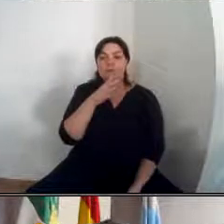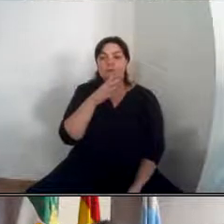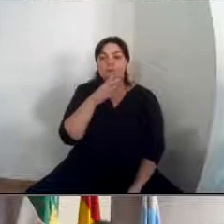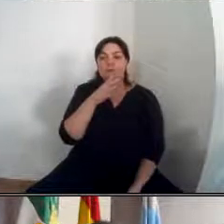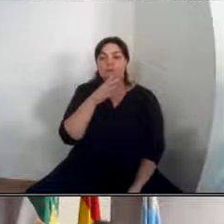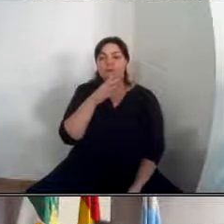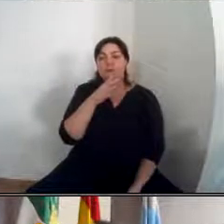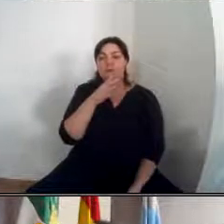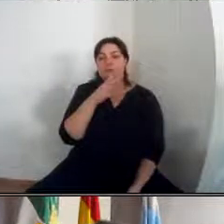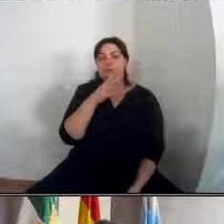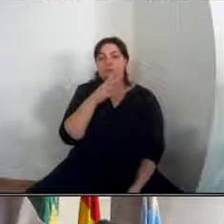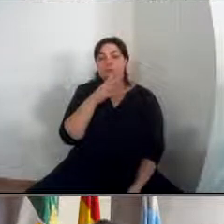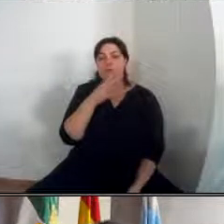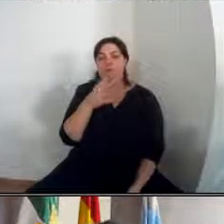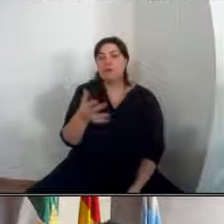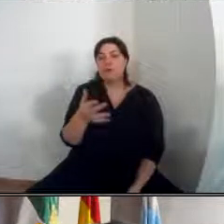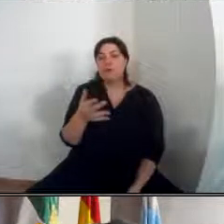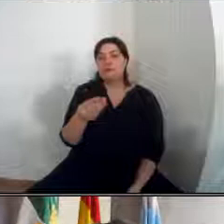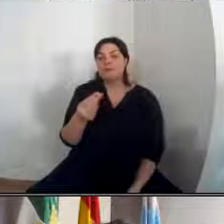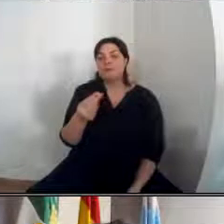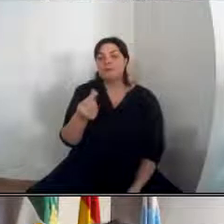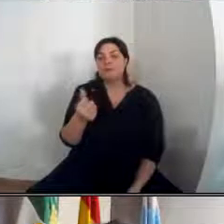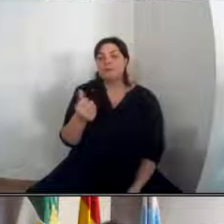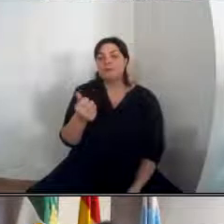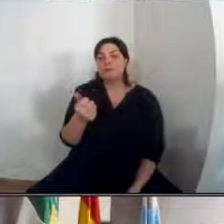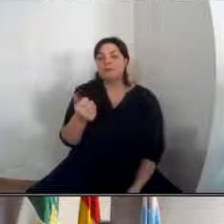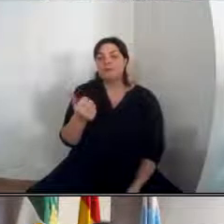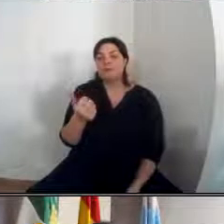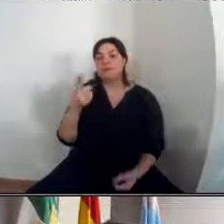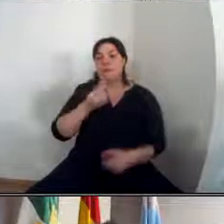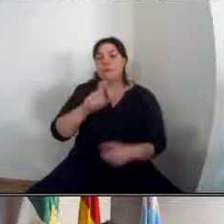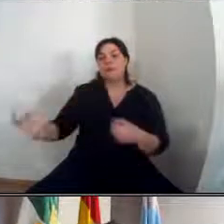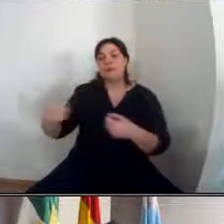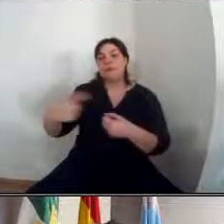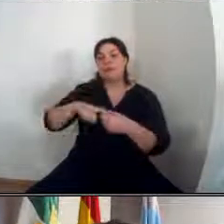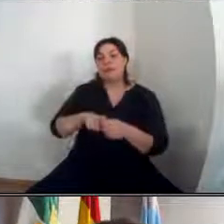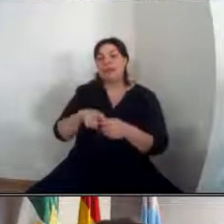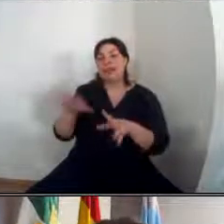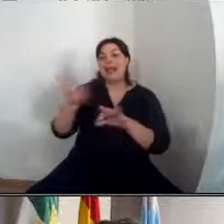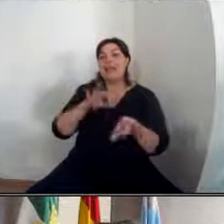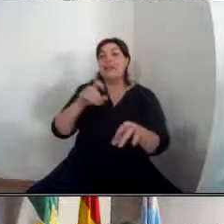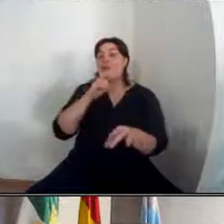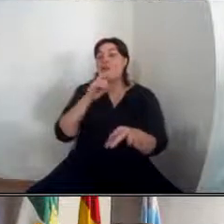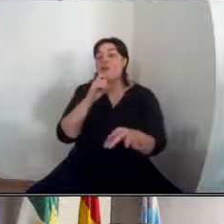por la forma en que son elegidos sus miembros. Pero no por eso